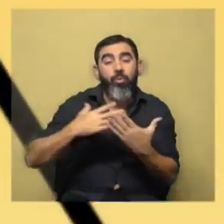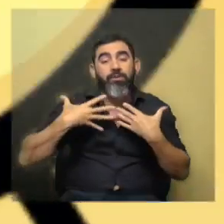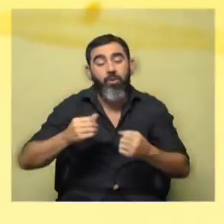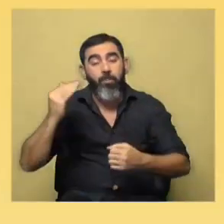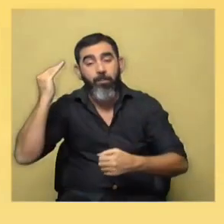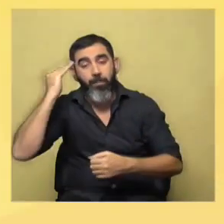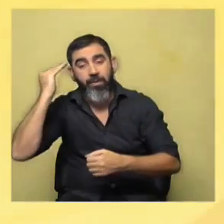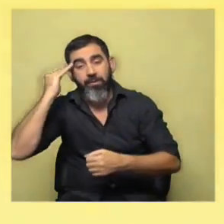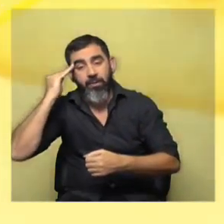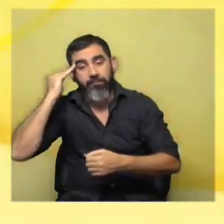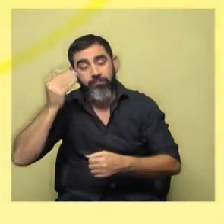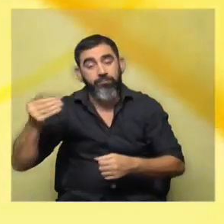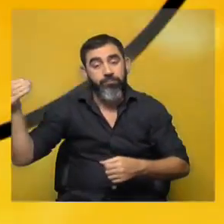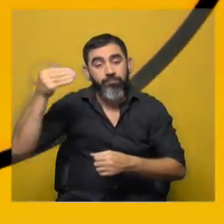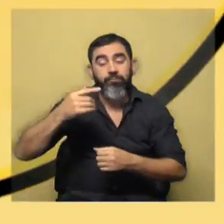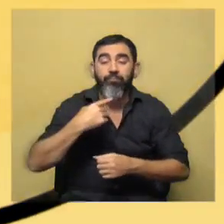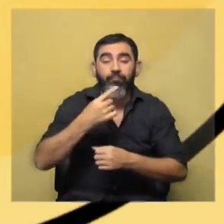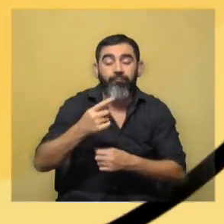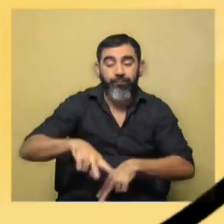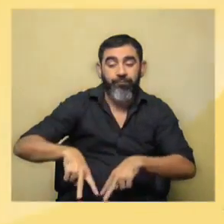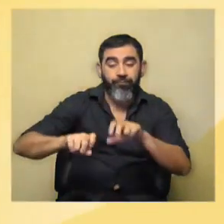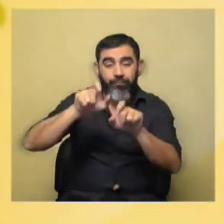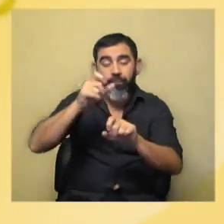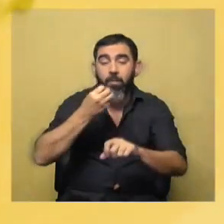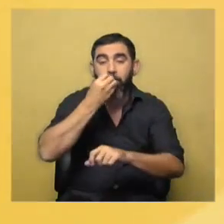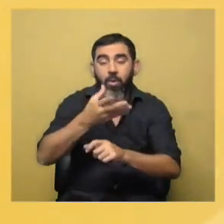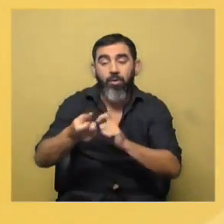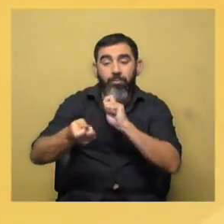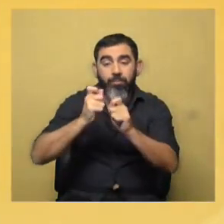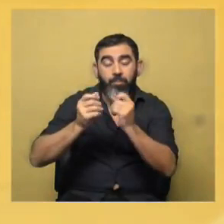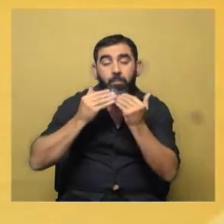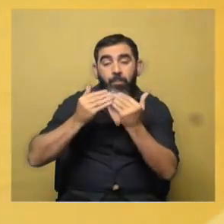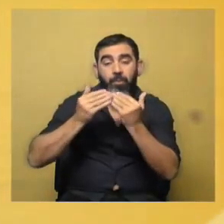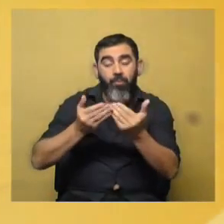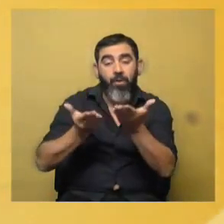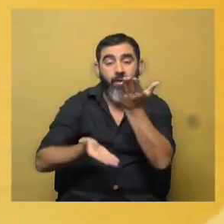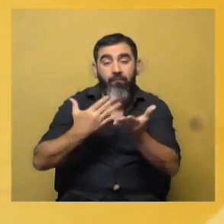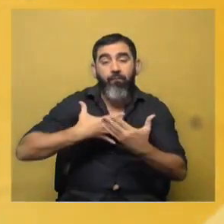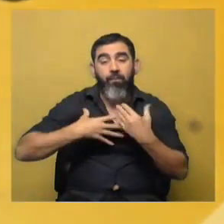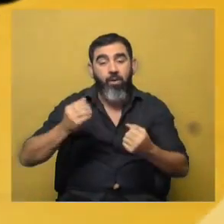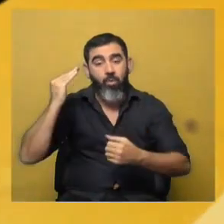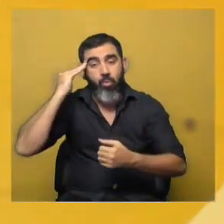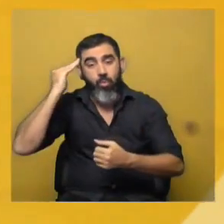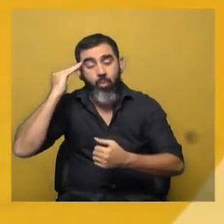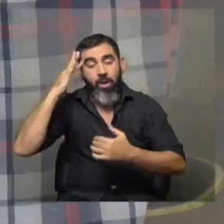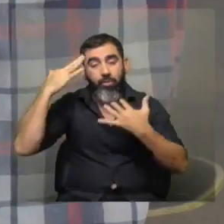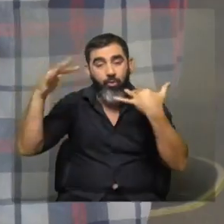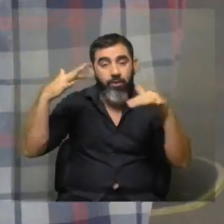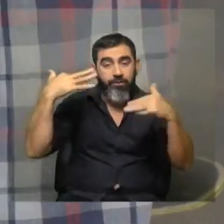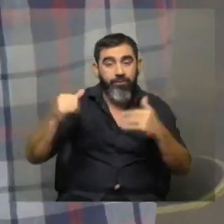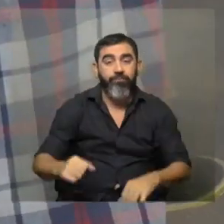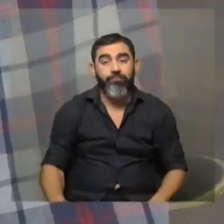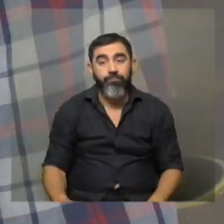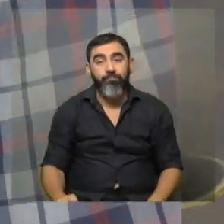mental. La participación ayudará a los investigadores a mejorar los cuestionarios que evalúan la salud mental de adolescentes. A